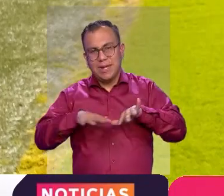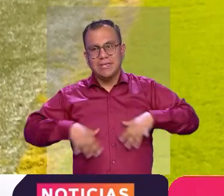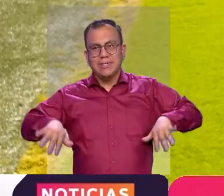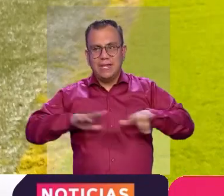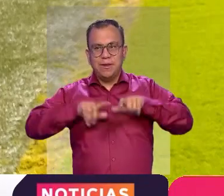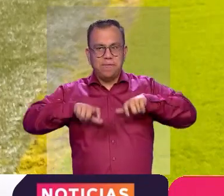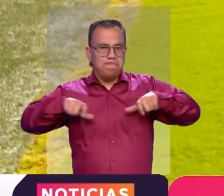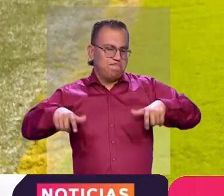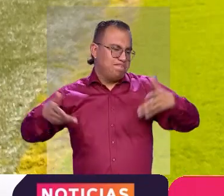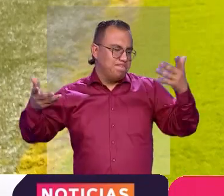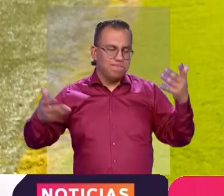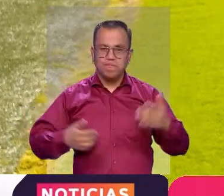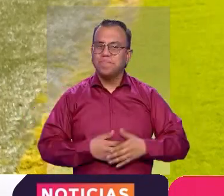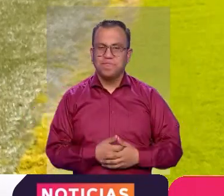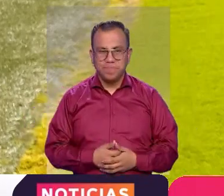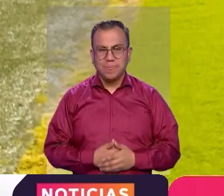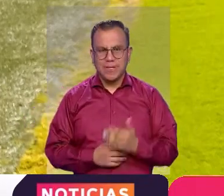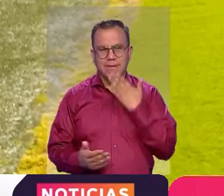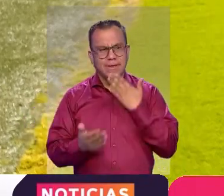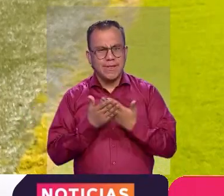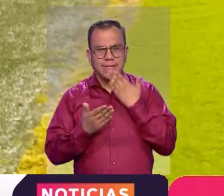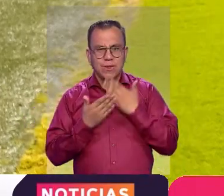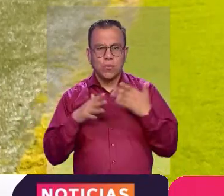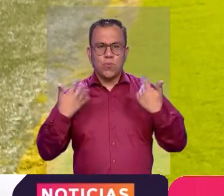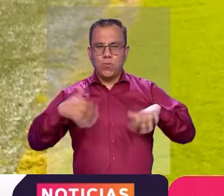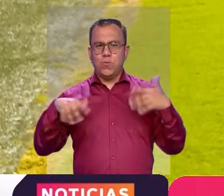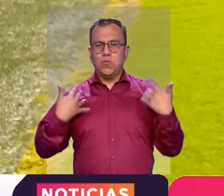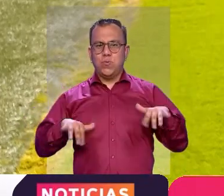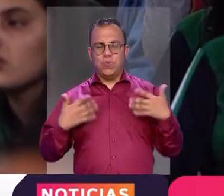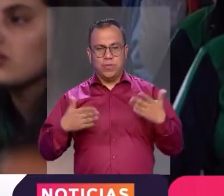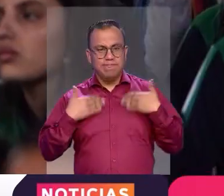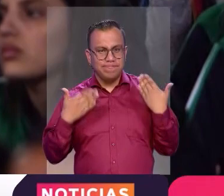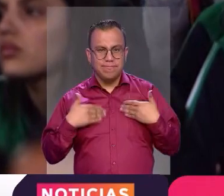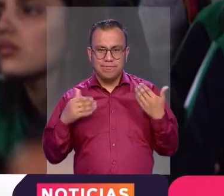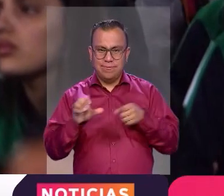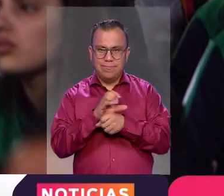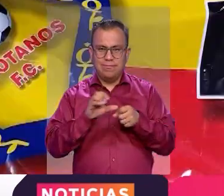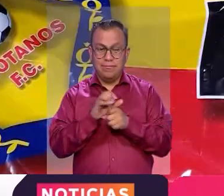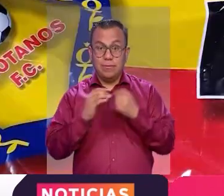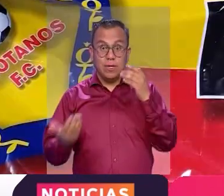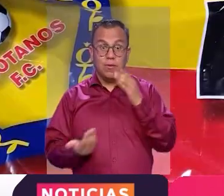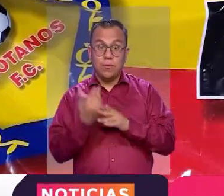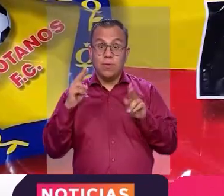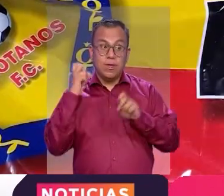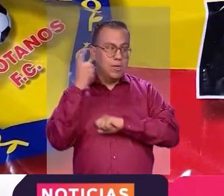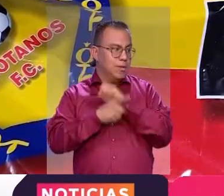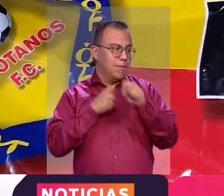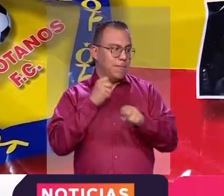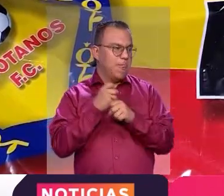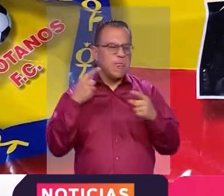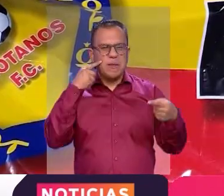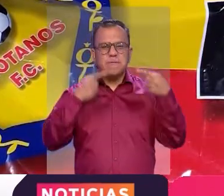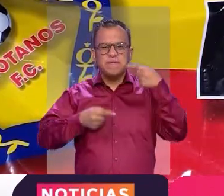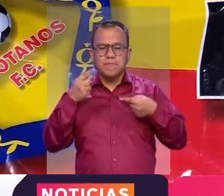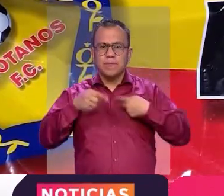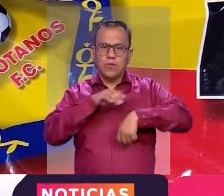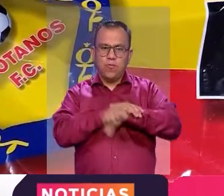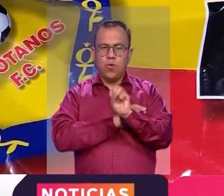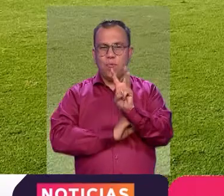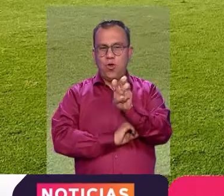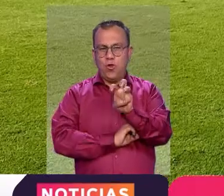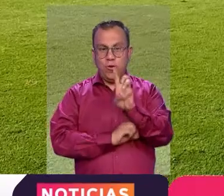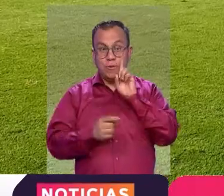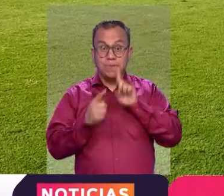y pues siempre va a ser gratificante estar en cada parte de la ciudad la novedad para este año será un torneo de fútbol 8